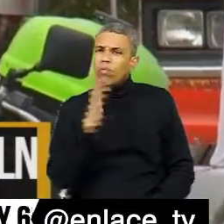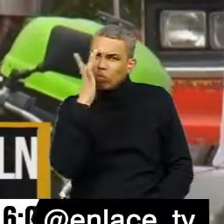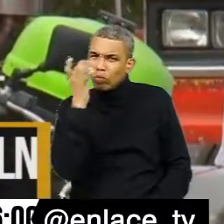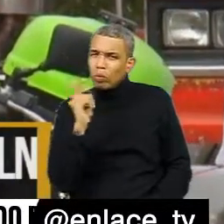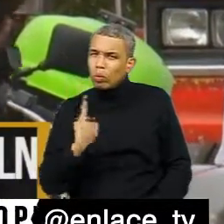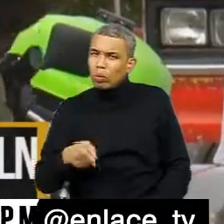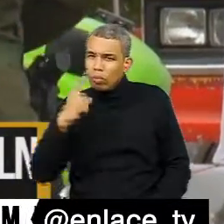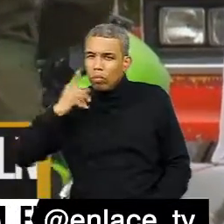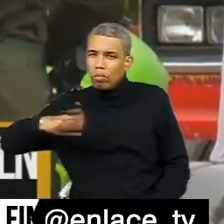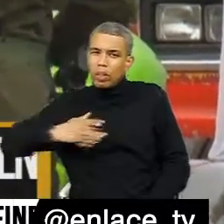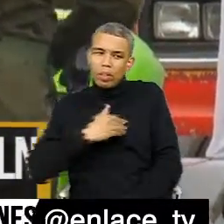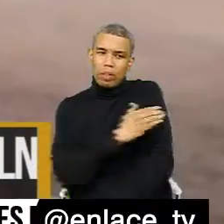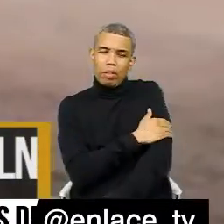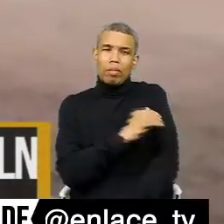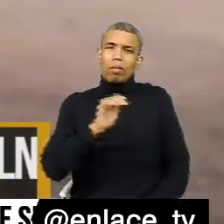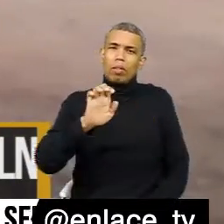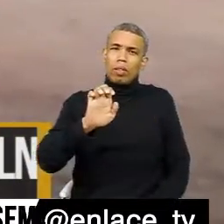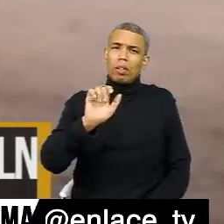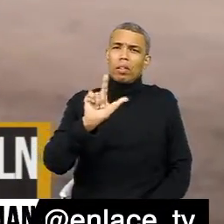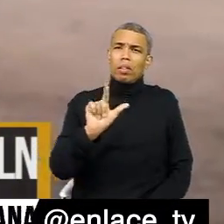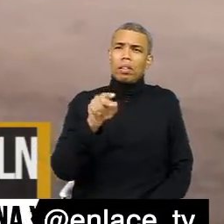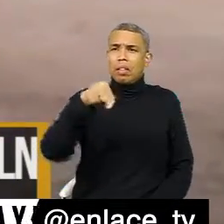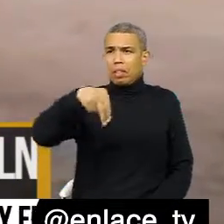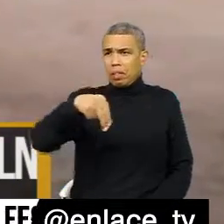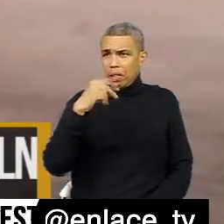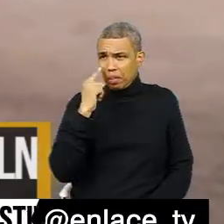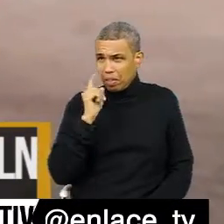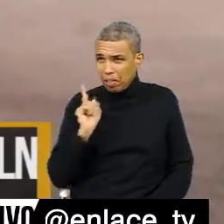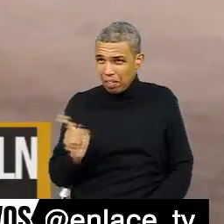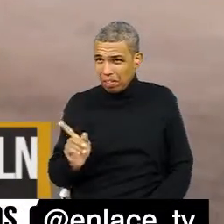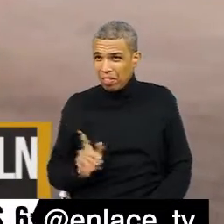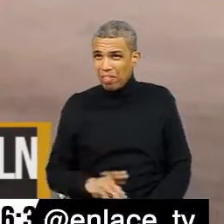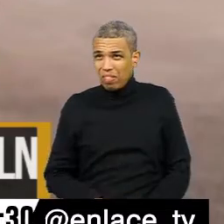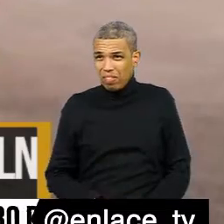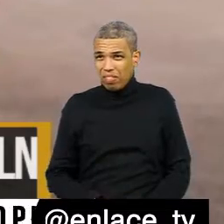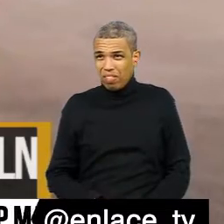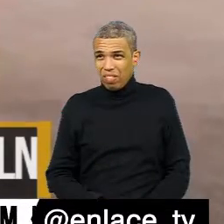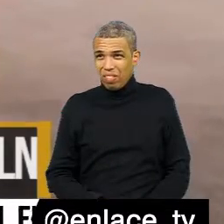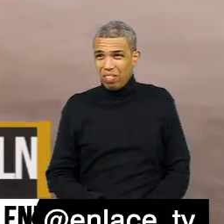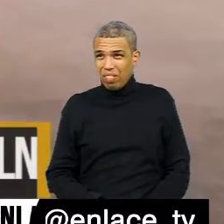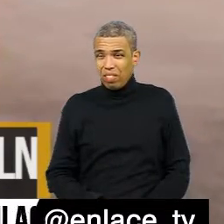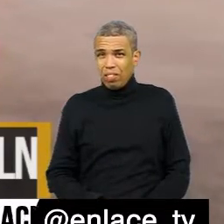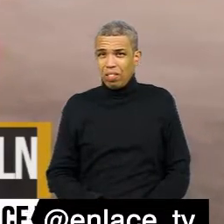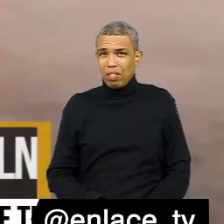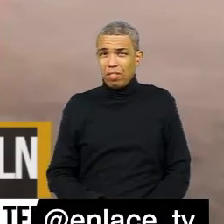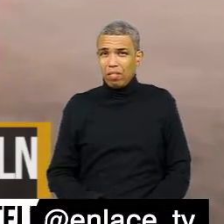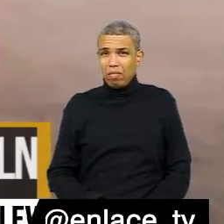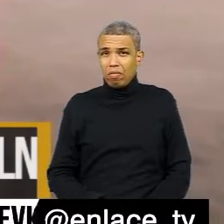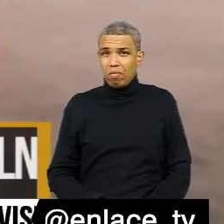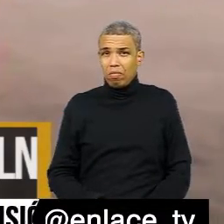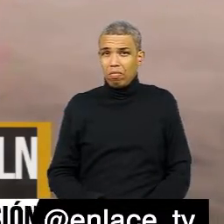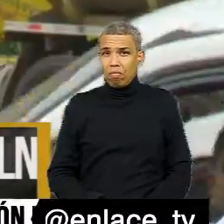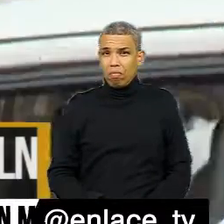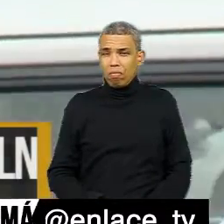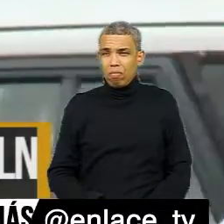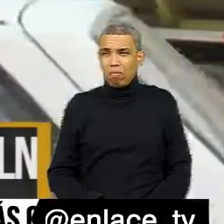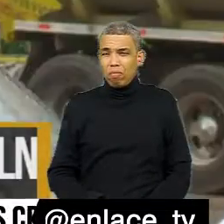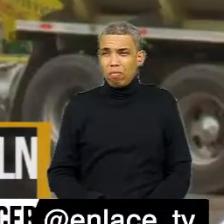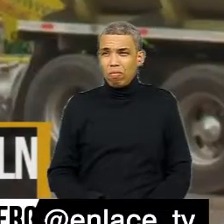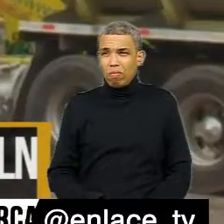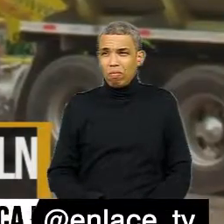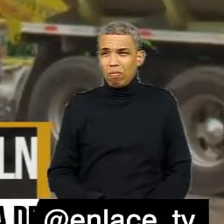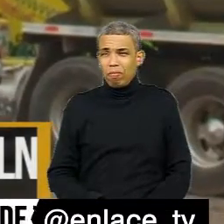Esto luego de registrarse en Pelaya Cesar el caso del policía que murió momentos en que bajaba una bandera con explosivos de este grupo armado. Sí, las alertas